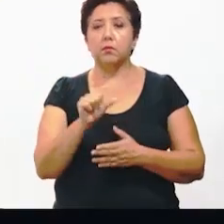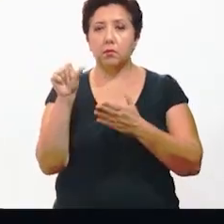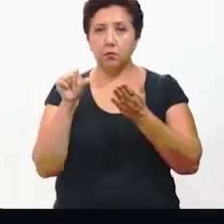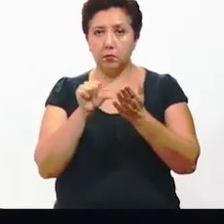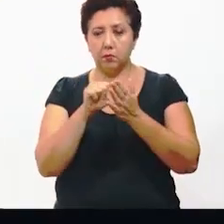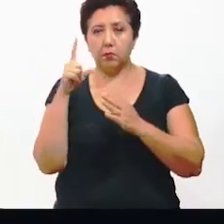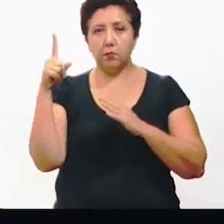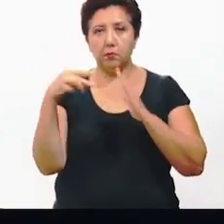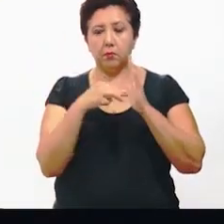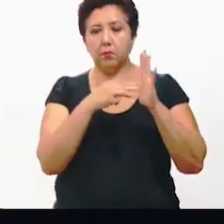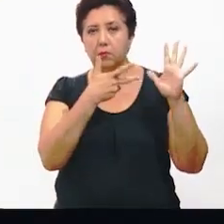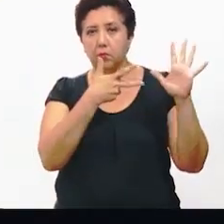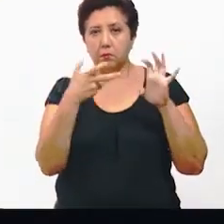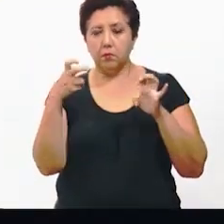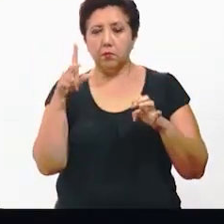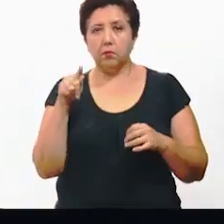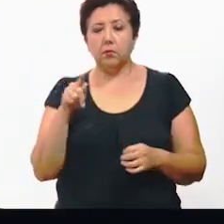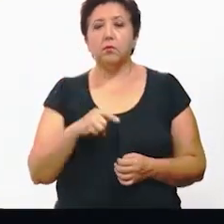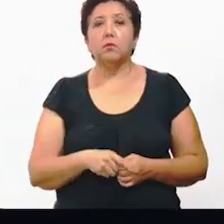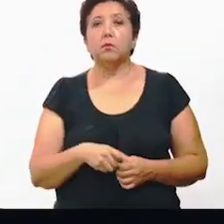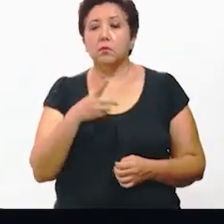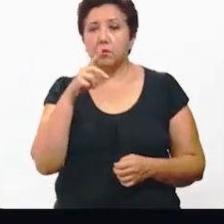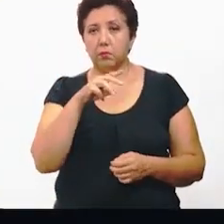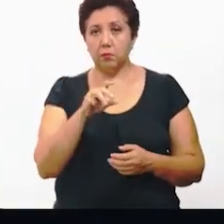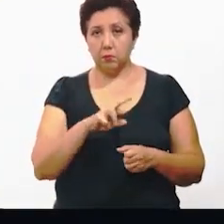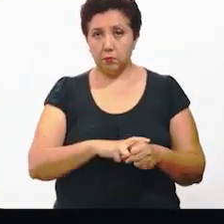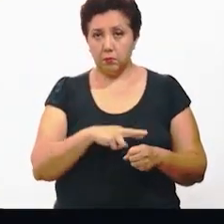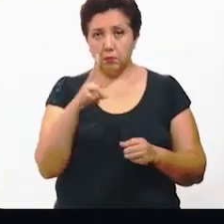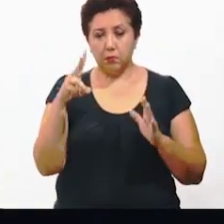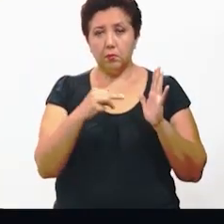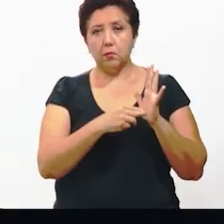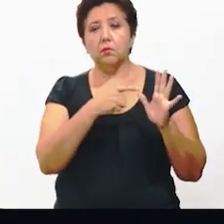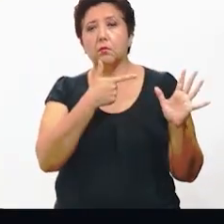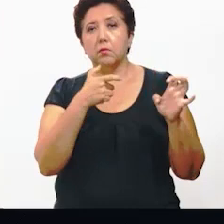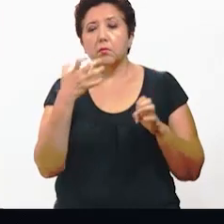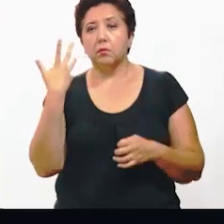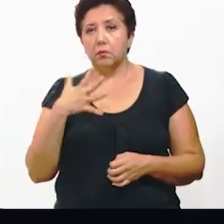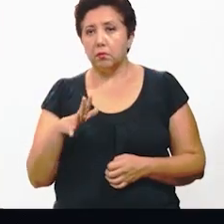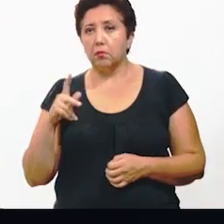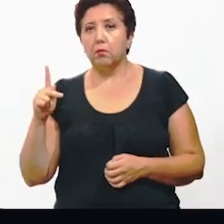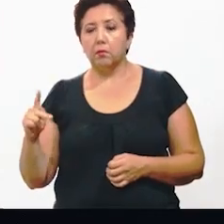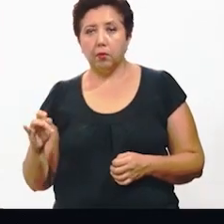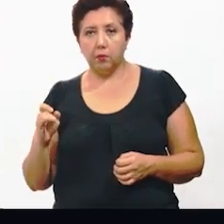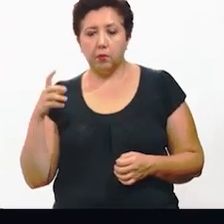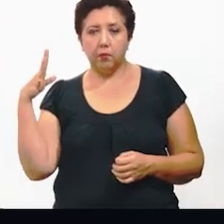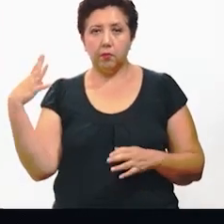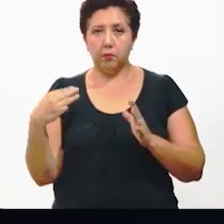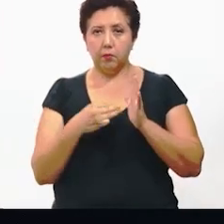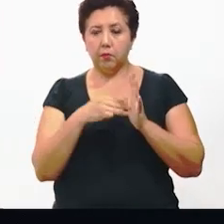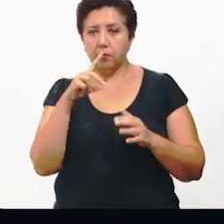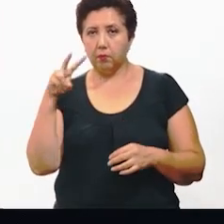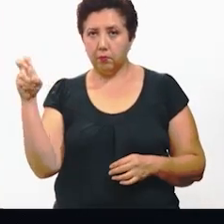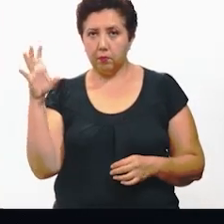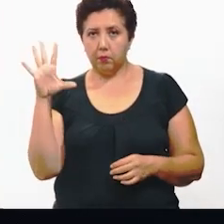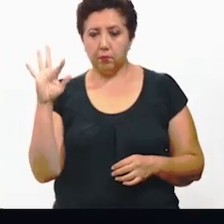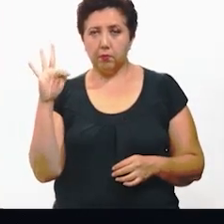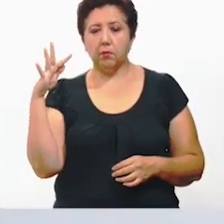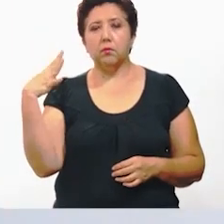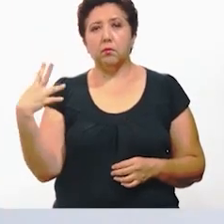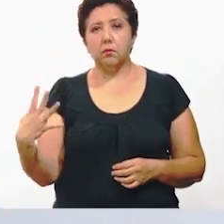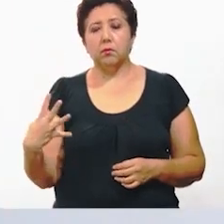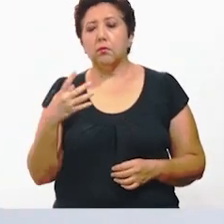la zona centro 1.870, en la zona sur 2.710, en la zona poniente